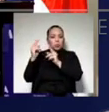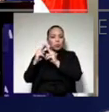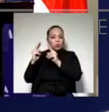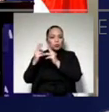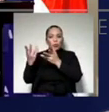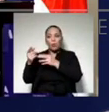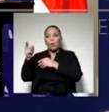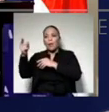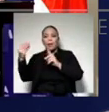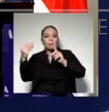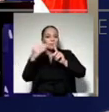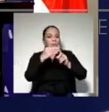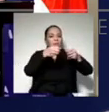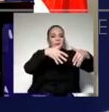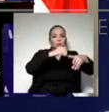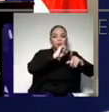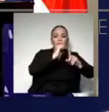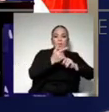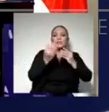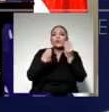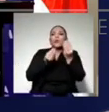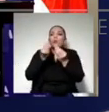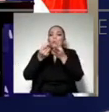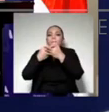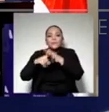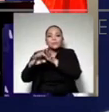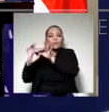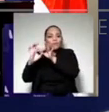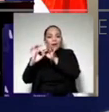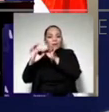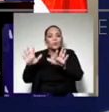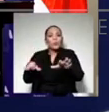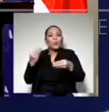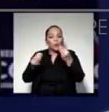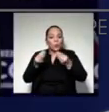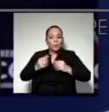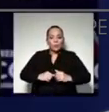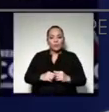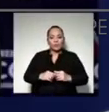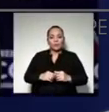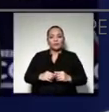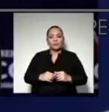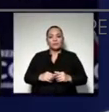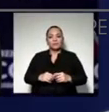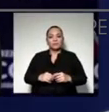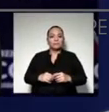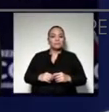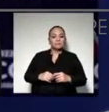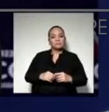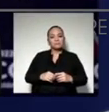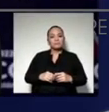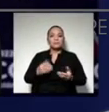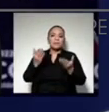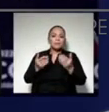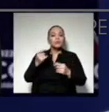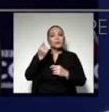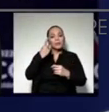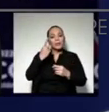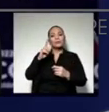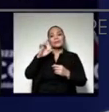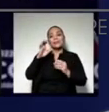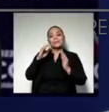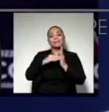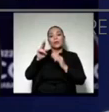fue que inició la relación. Y me parece, sí, que puede hacer una obra de caridad, 100,000 colones, pero ya